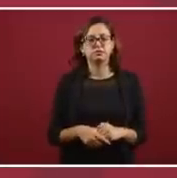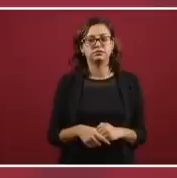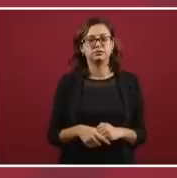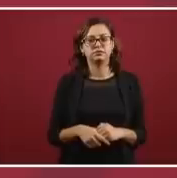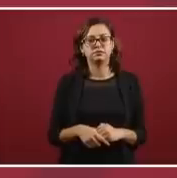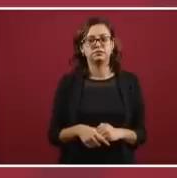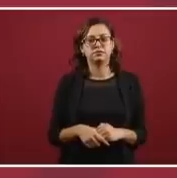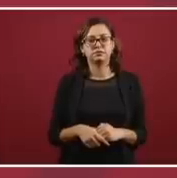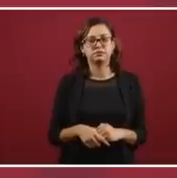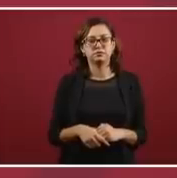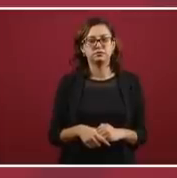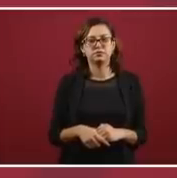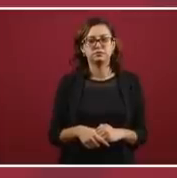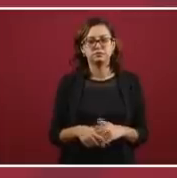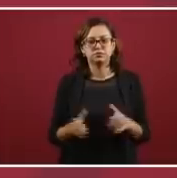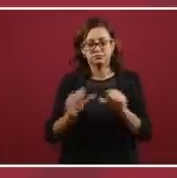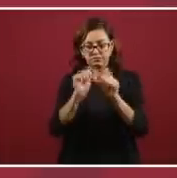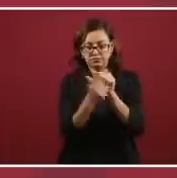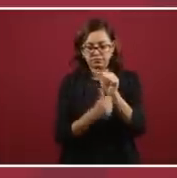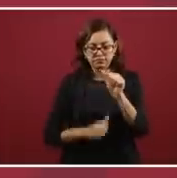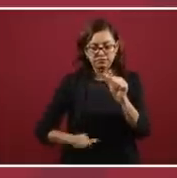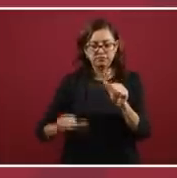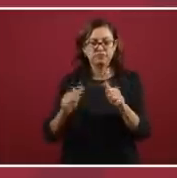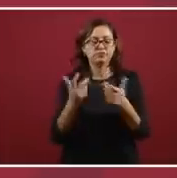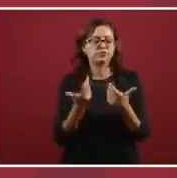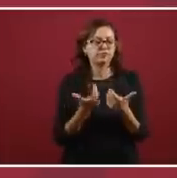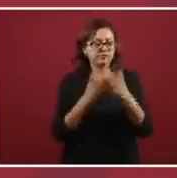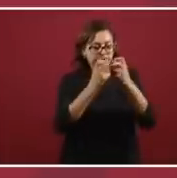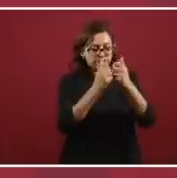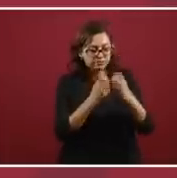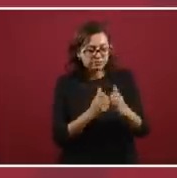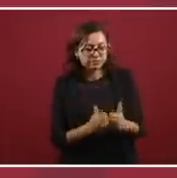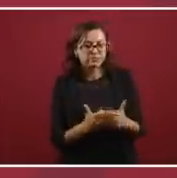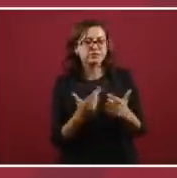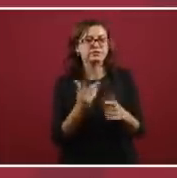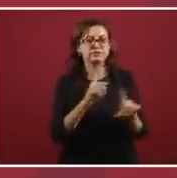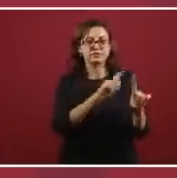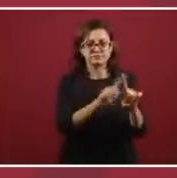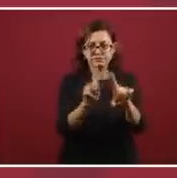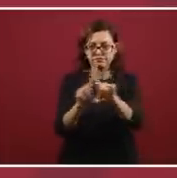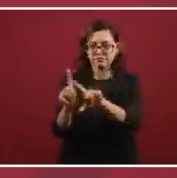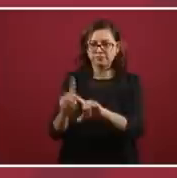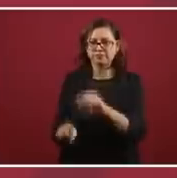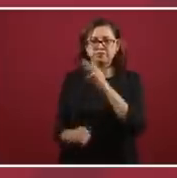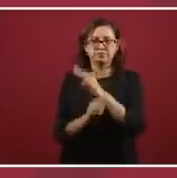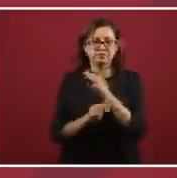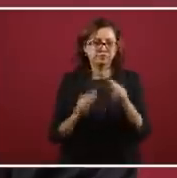los que se dedican a las artesanías para comprar su mercancía,